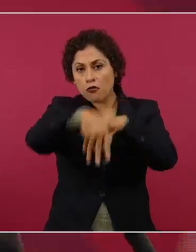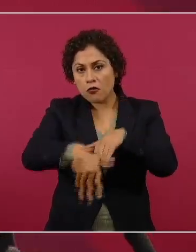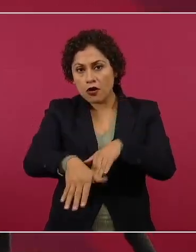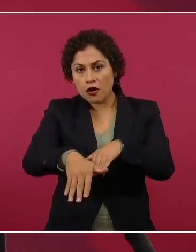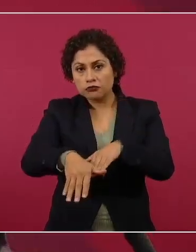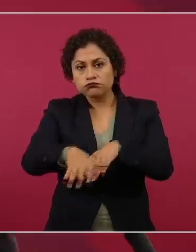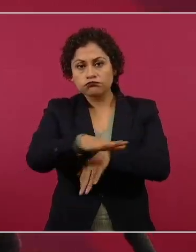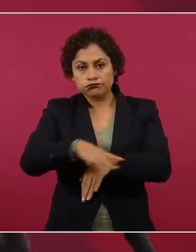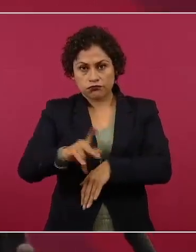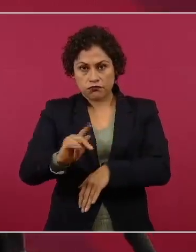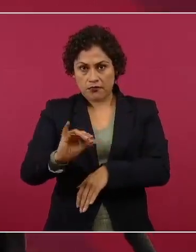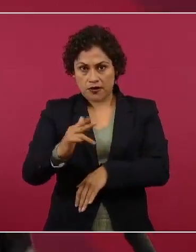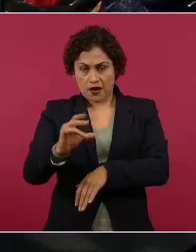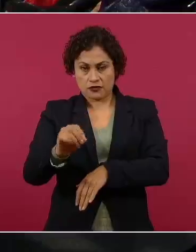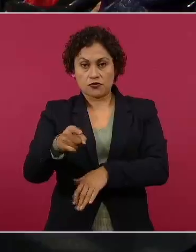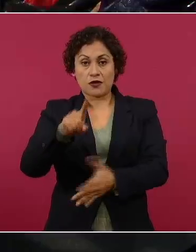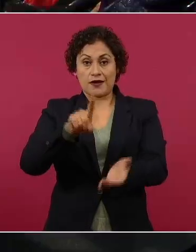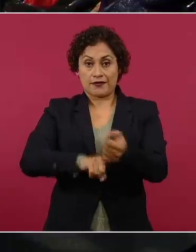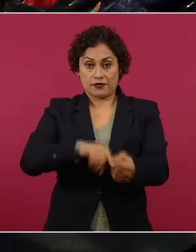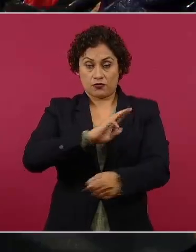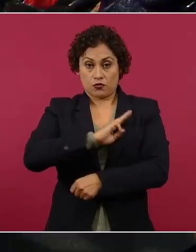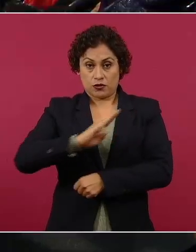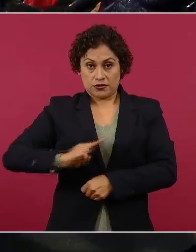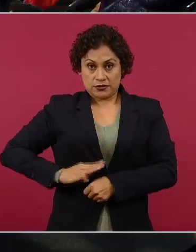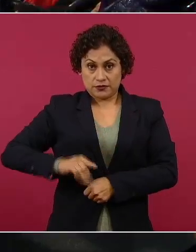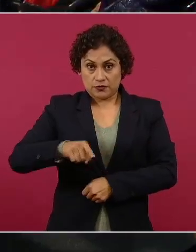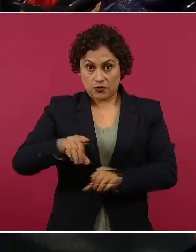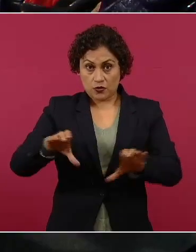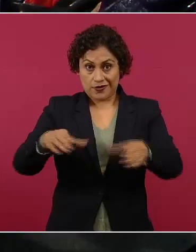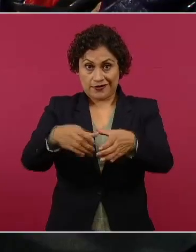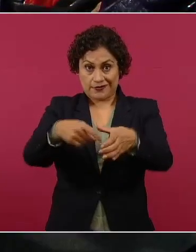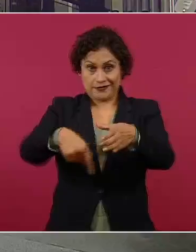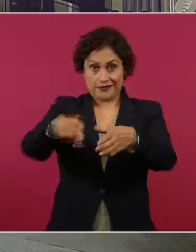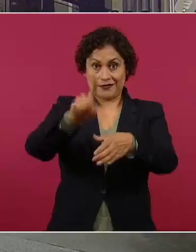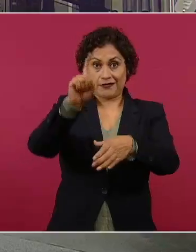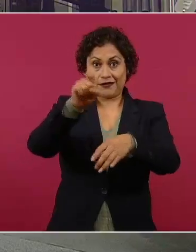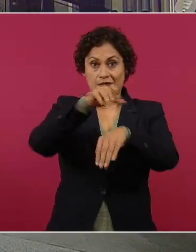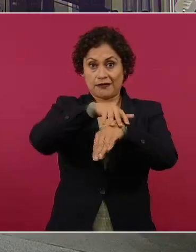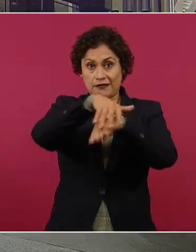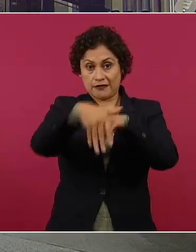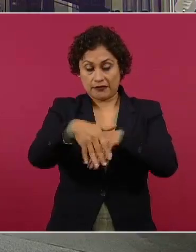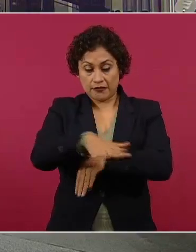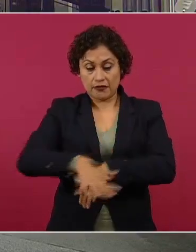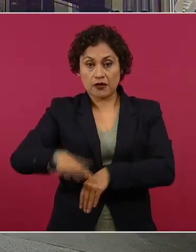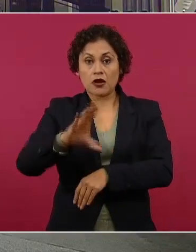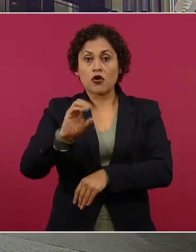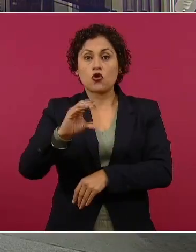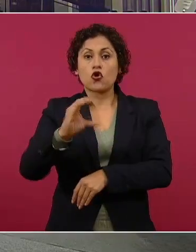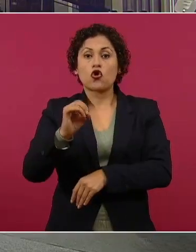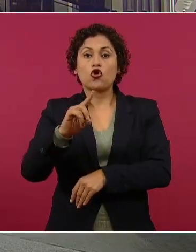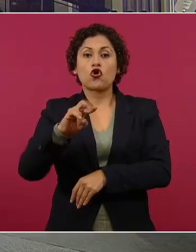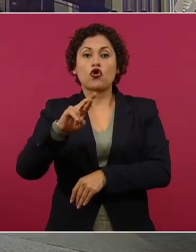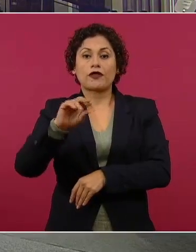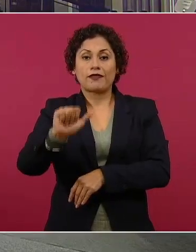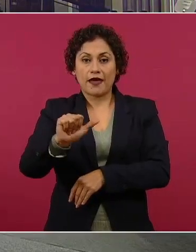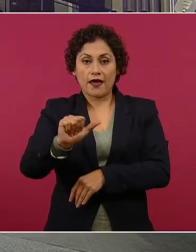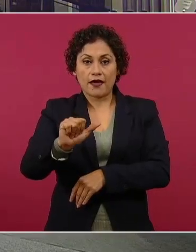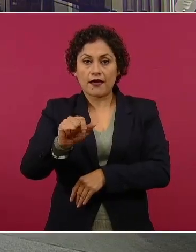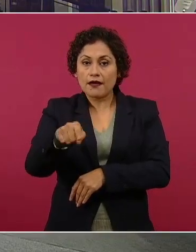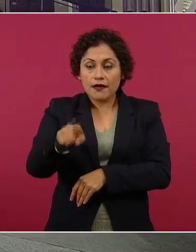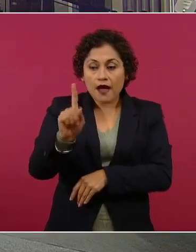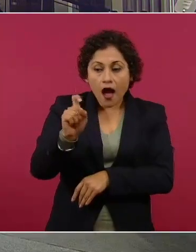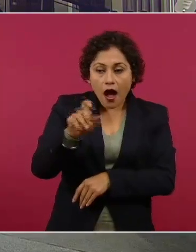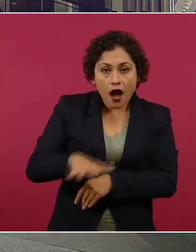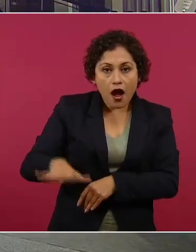pero en el municipio donde está la presa, que es Concordia, no hay agua.